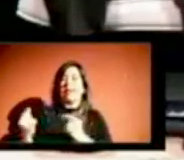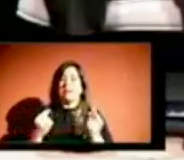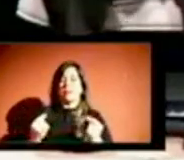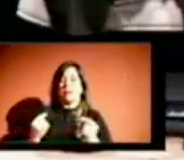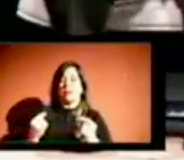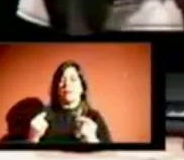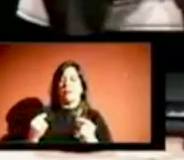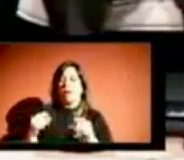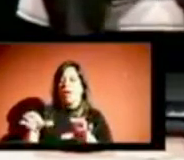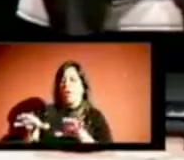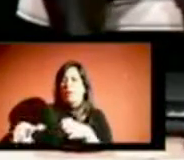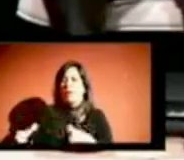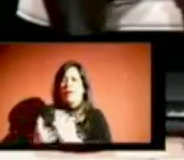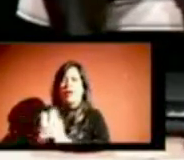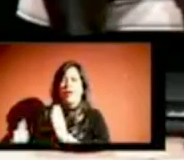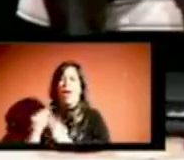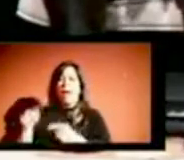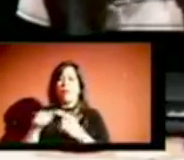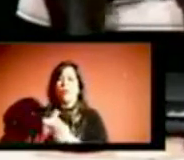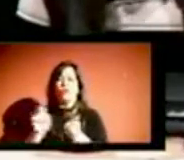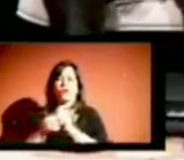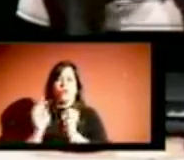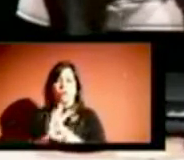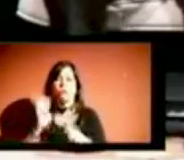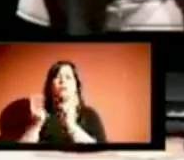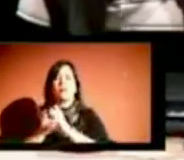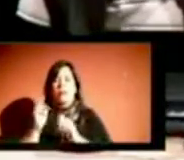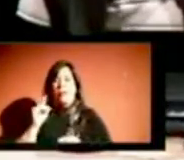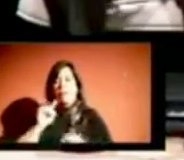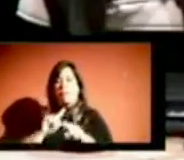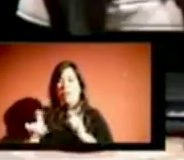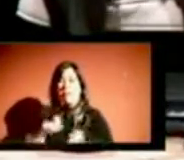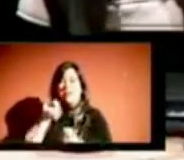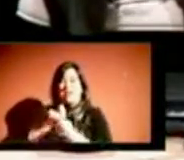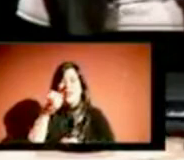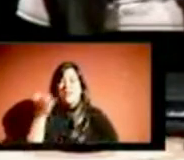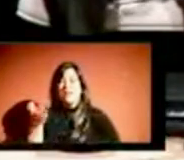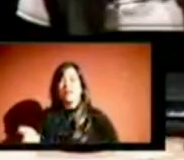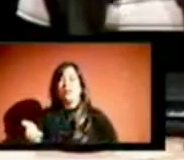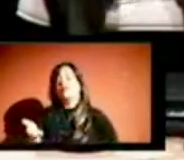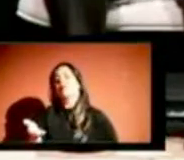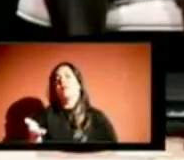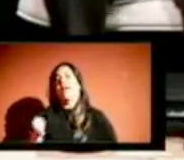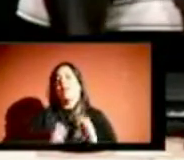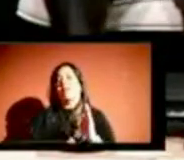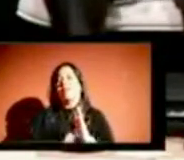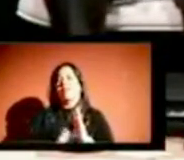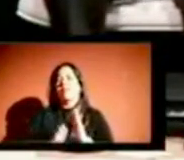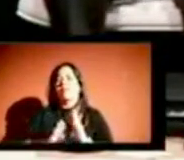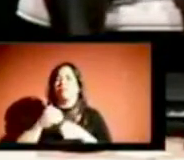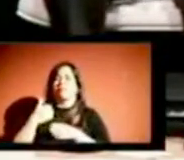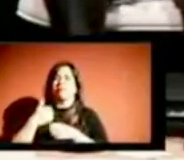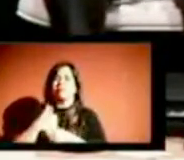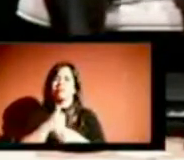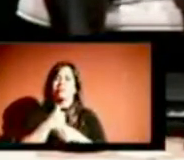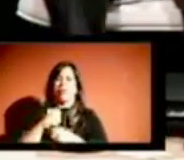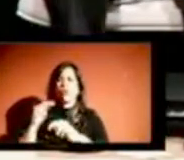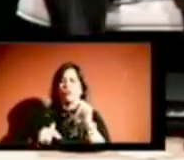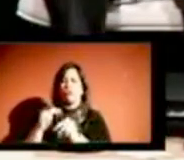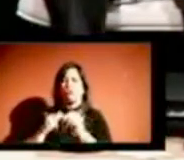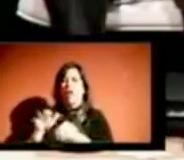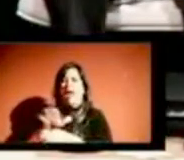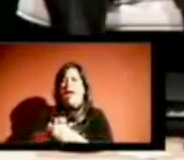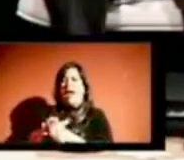hizo el Comité de Expertos de Cambio Climático en cuanto precisamente el desarrollo en las costas